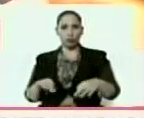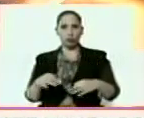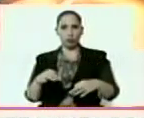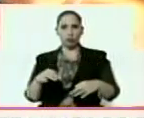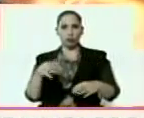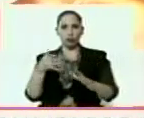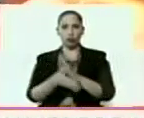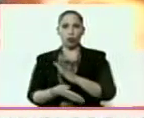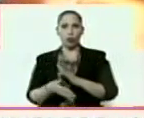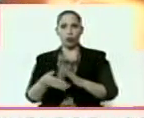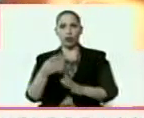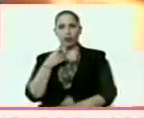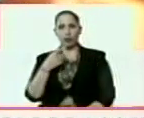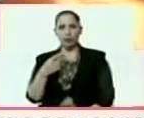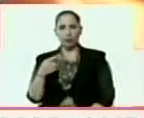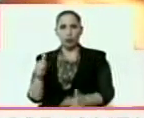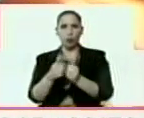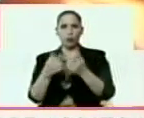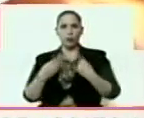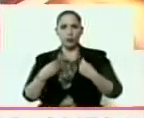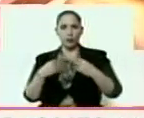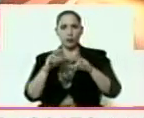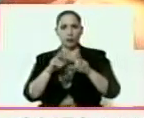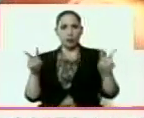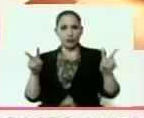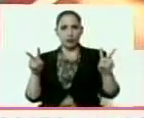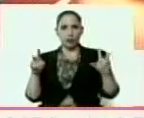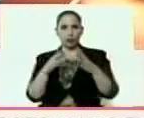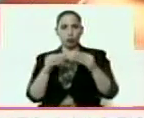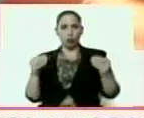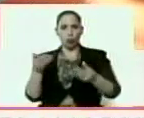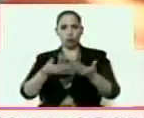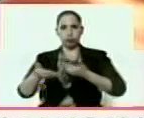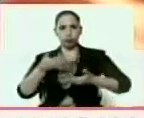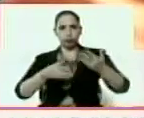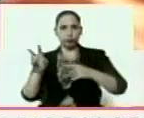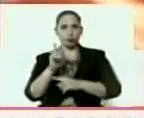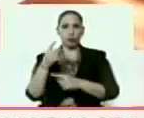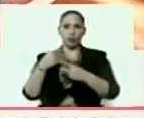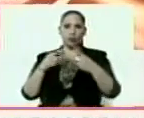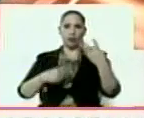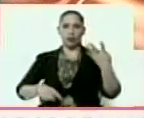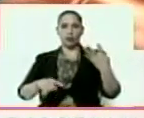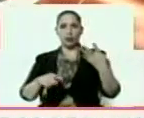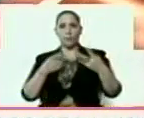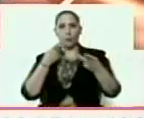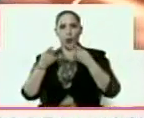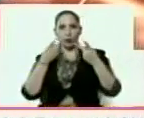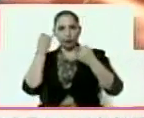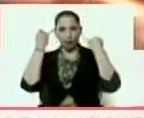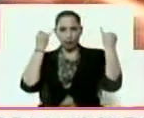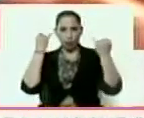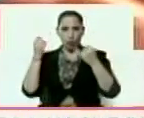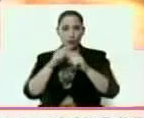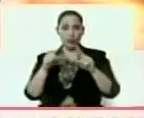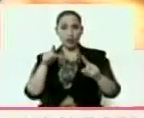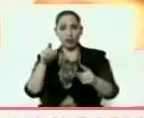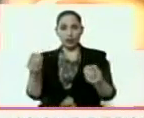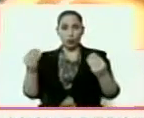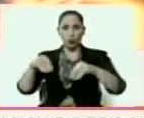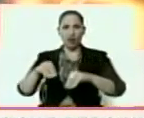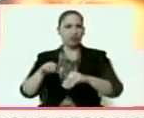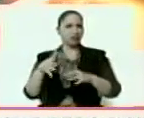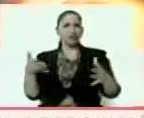ser la convivencia pacífica entre todos los venezolanos desde las diferencias políticas e ideológicas. Pero este tratado lo que